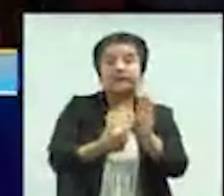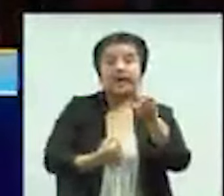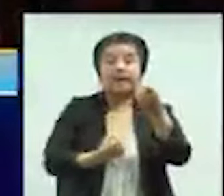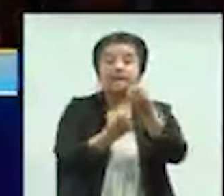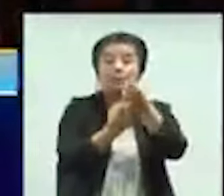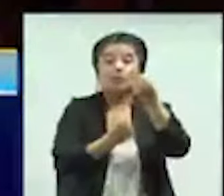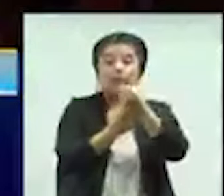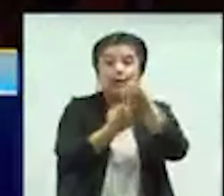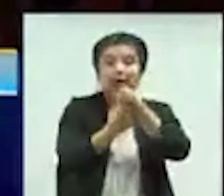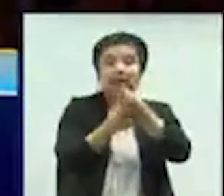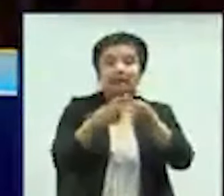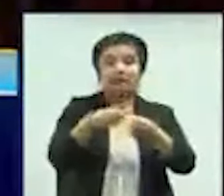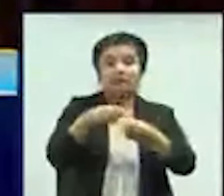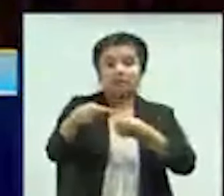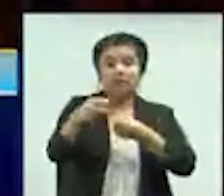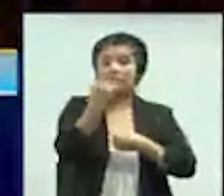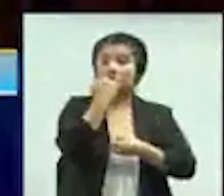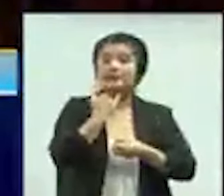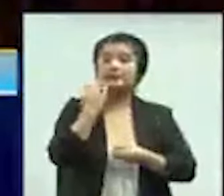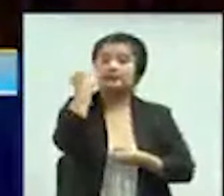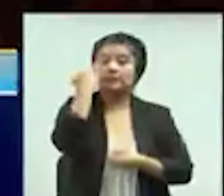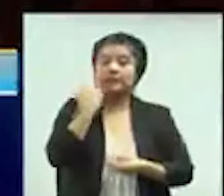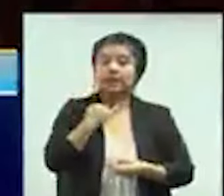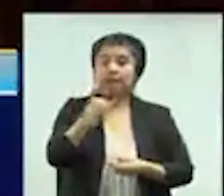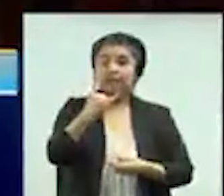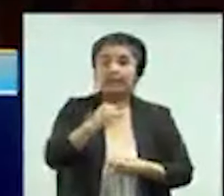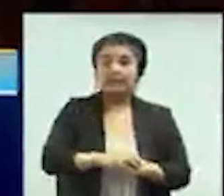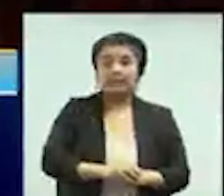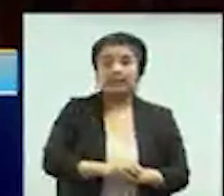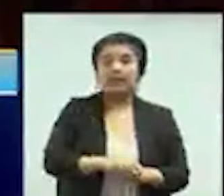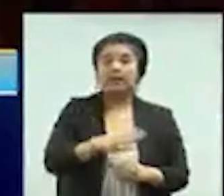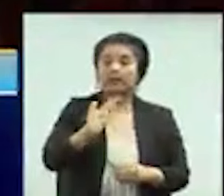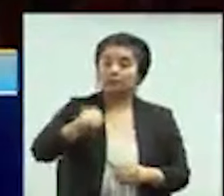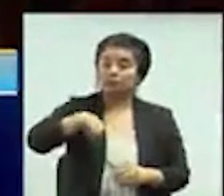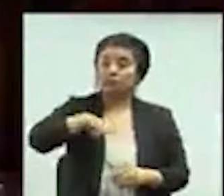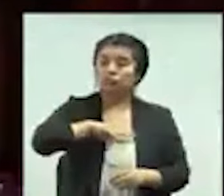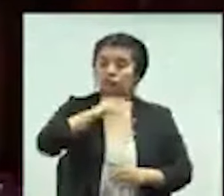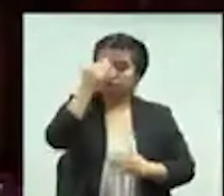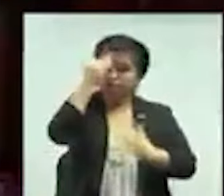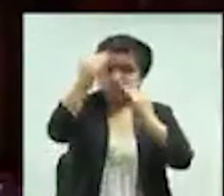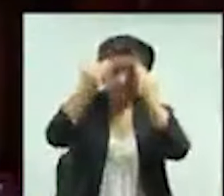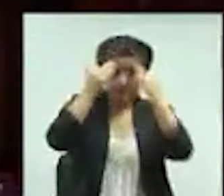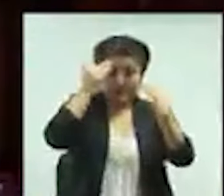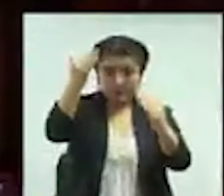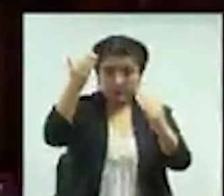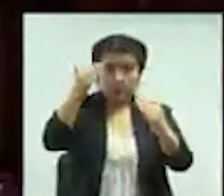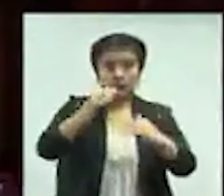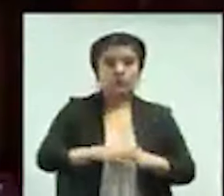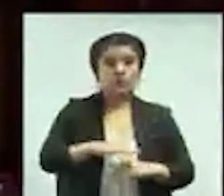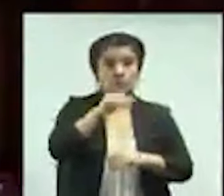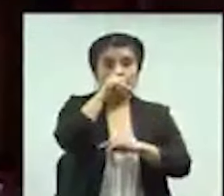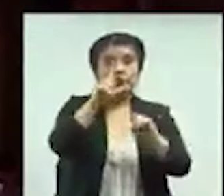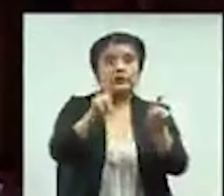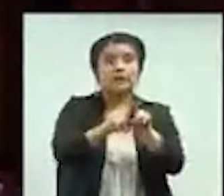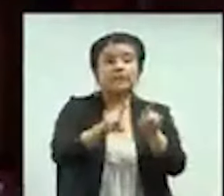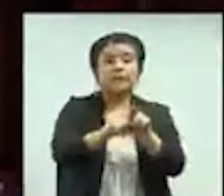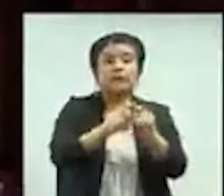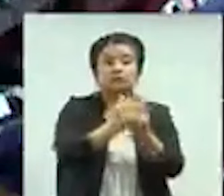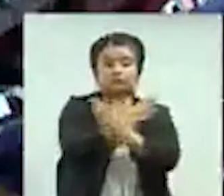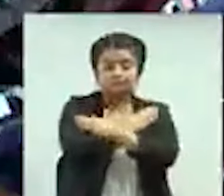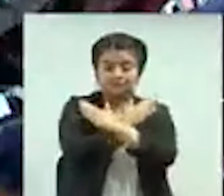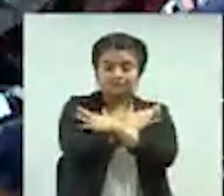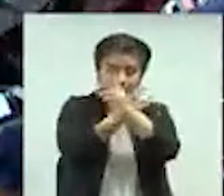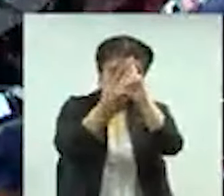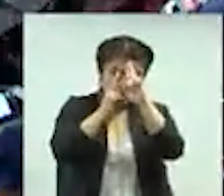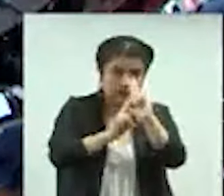favor del pueblo de Israel, a quien en este momento le enviamos un saludo y un aprecio y un